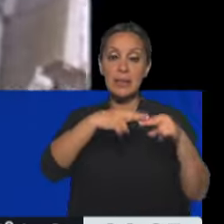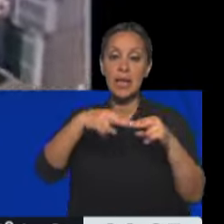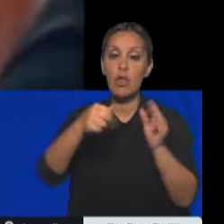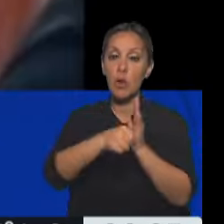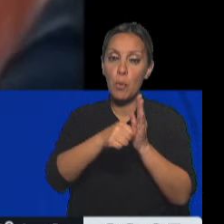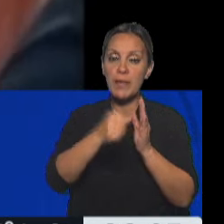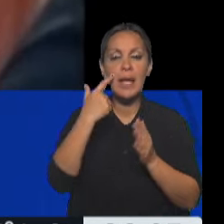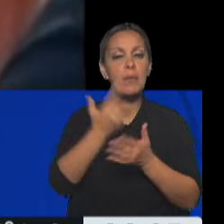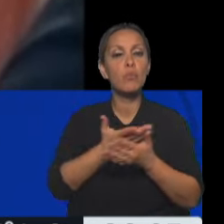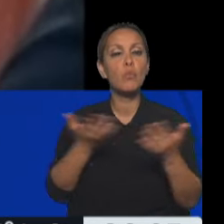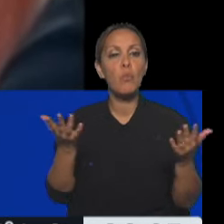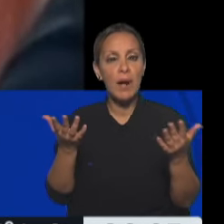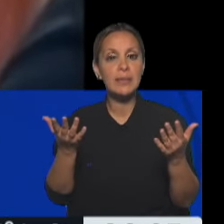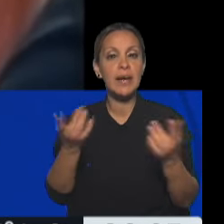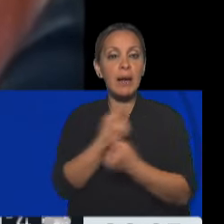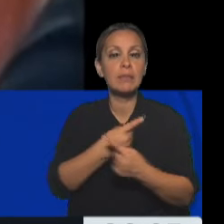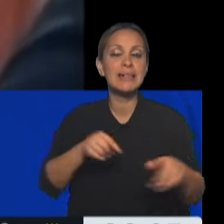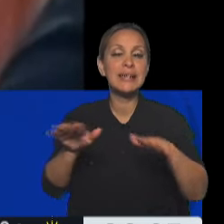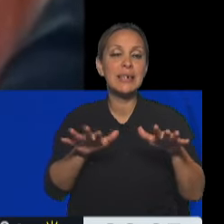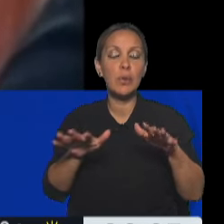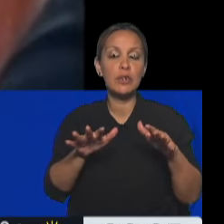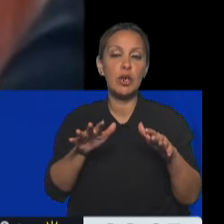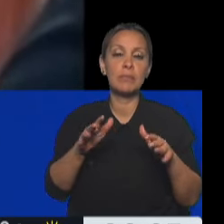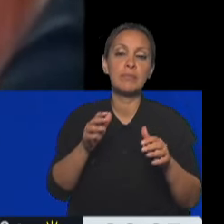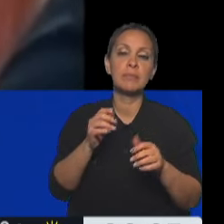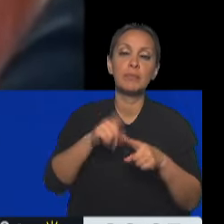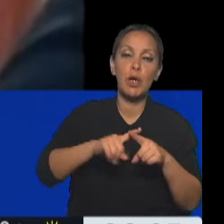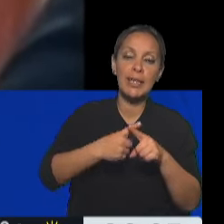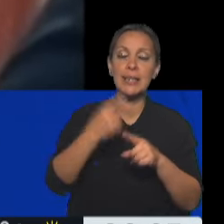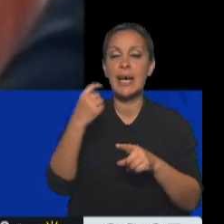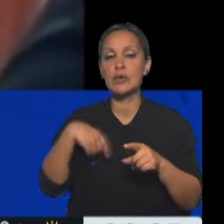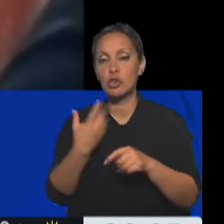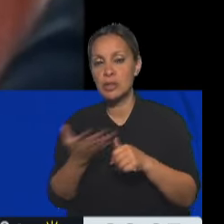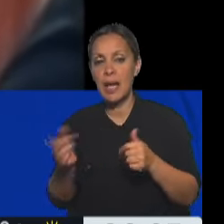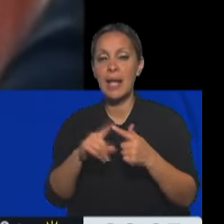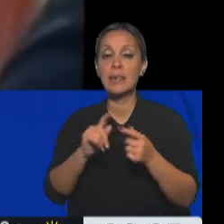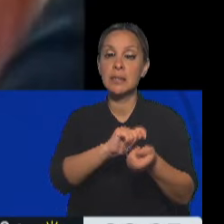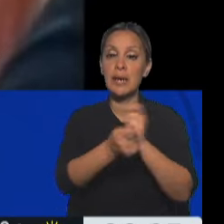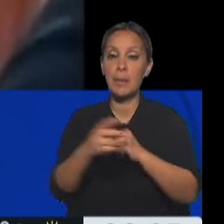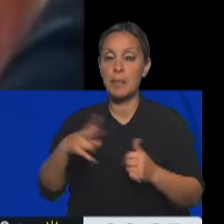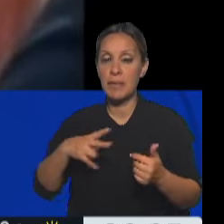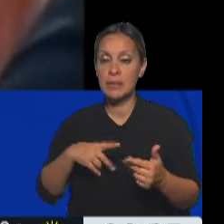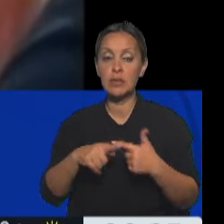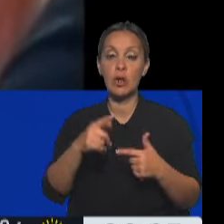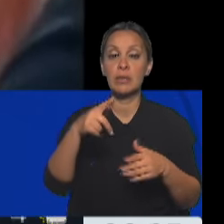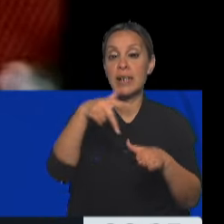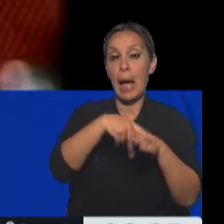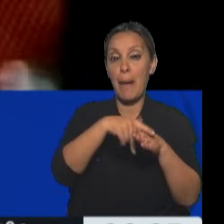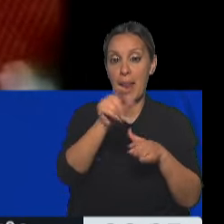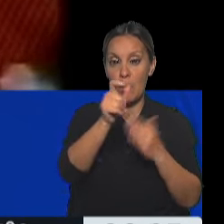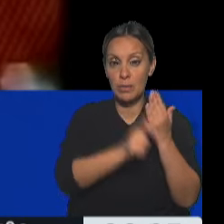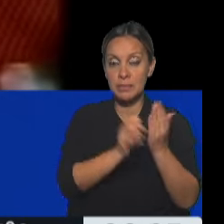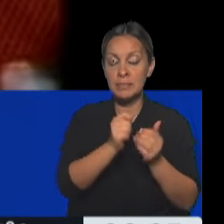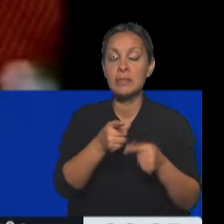sociales que atravesaron la Argentina en esos 13 años. Privatizaciones, indulto, Cavallo hablando de la convertibilidad, el atentado a la embajada